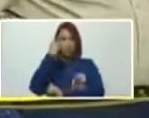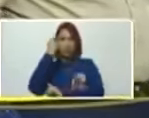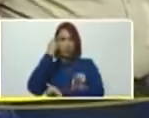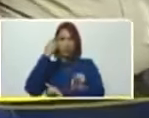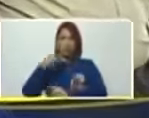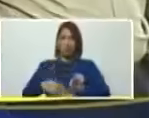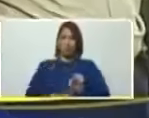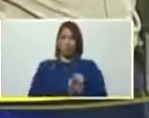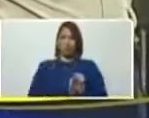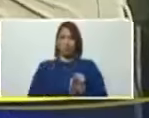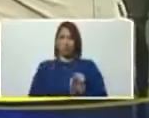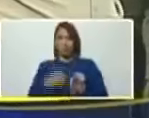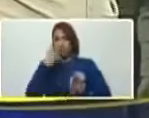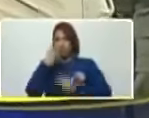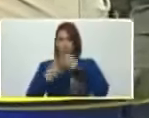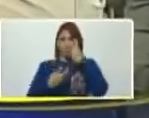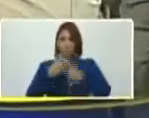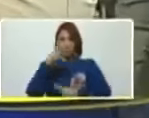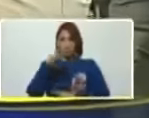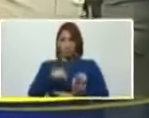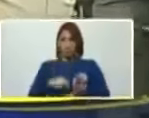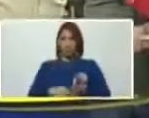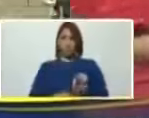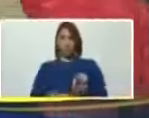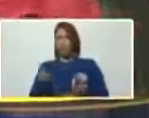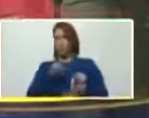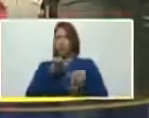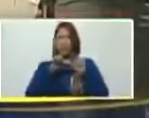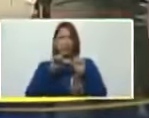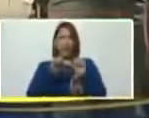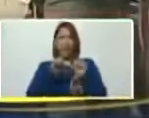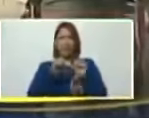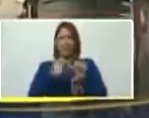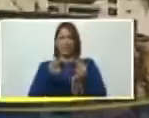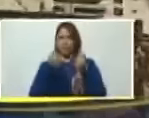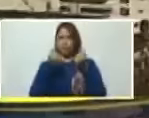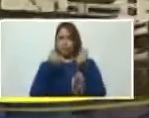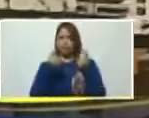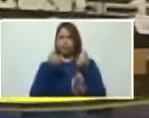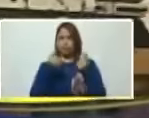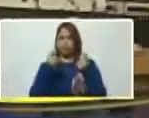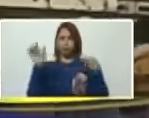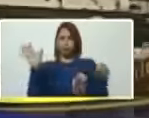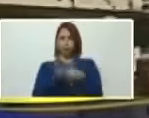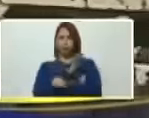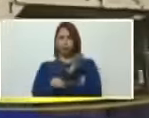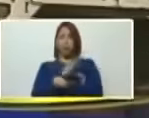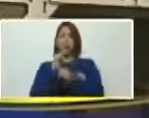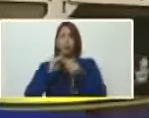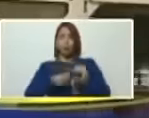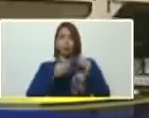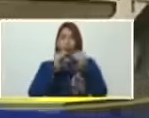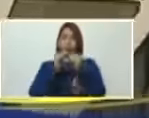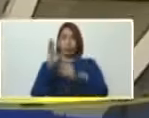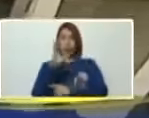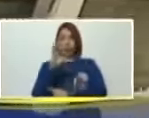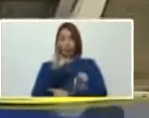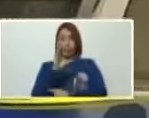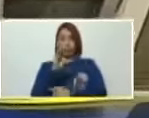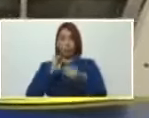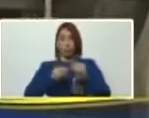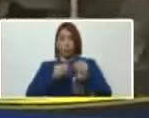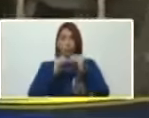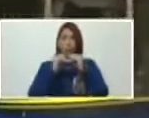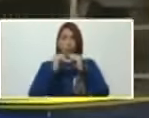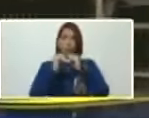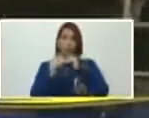porque nos vamos también a que no quede ningún hueco en Caracas y a recuperar con el asfaltado a todas